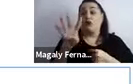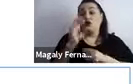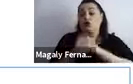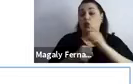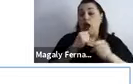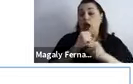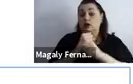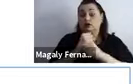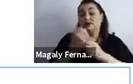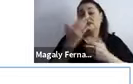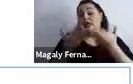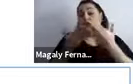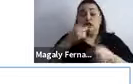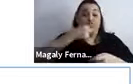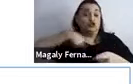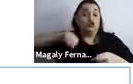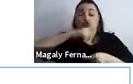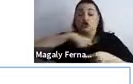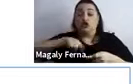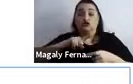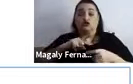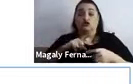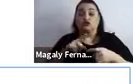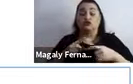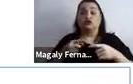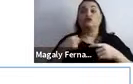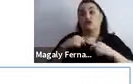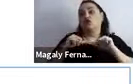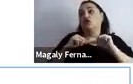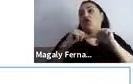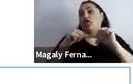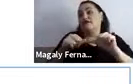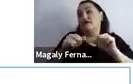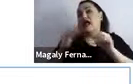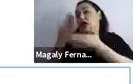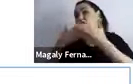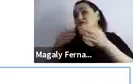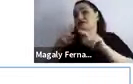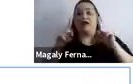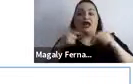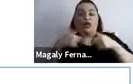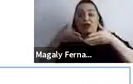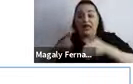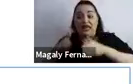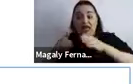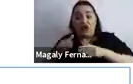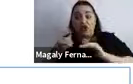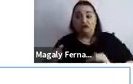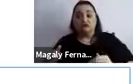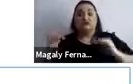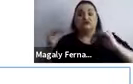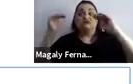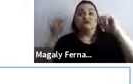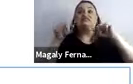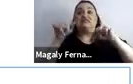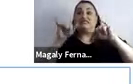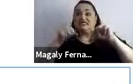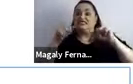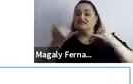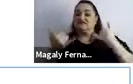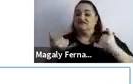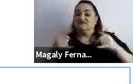nosotros quizás, pues aún quizás estemos por aquí, otros no, pero nuestros hijos realmente seguramente estén en su